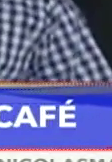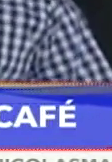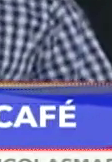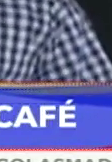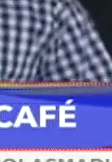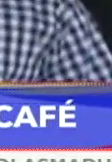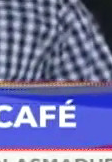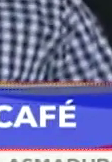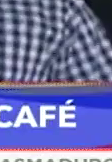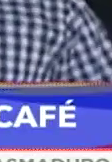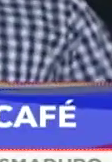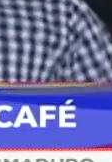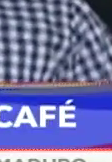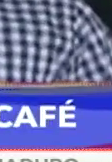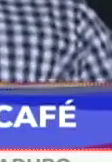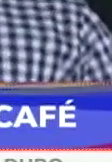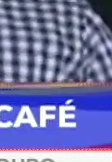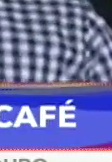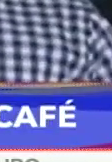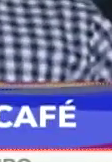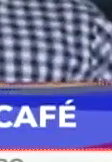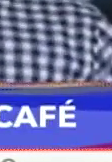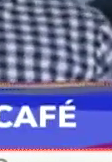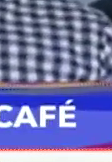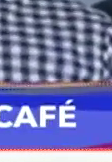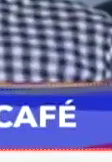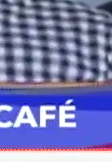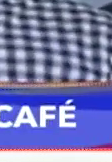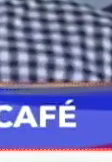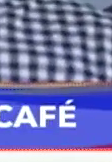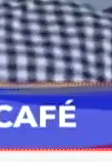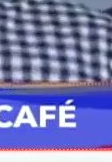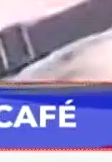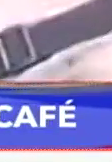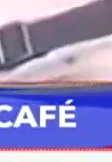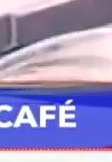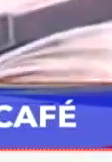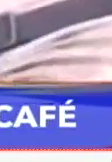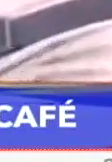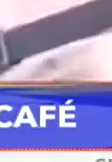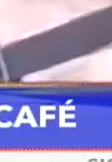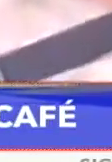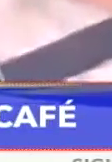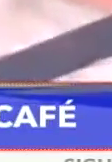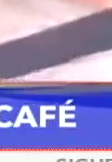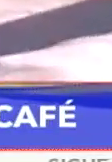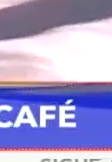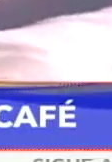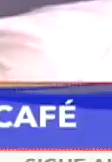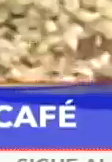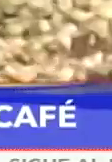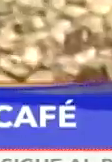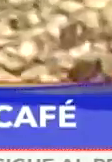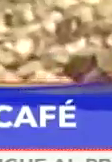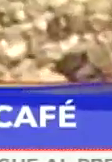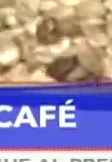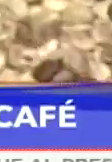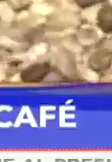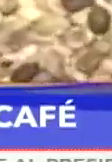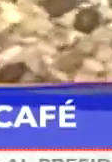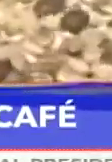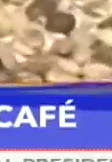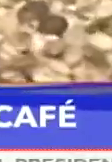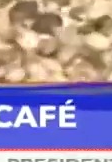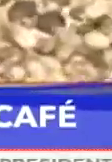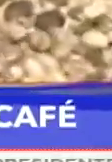de la soberanía, de la libertad y de la seguridad alimentaria de nuestra patria. Aquí venimos levantando una experiencia en producción de